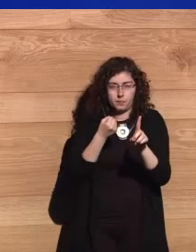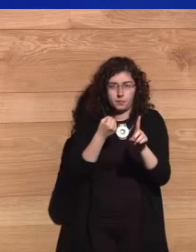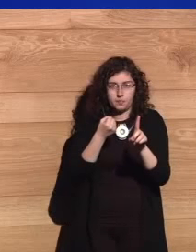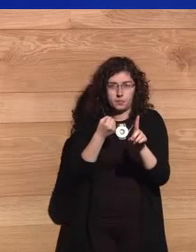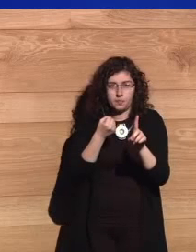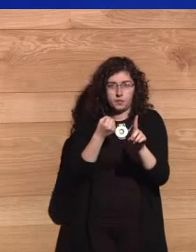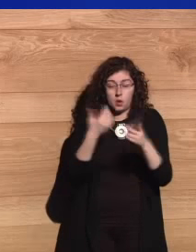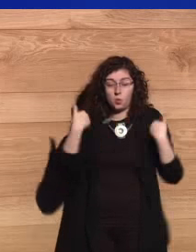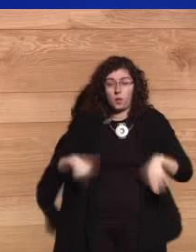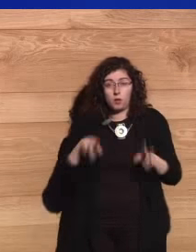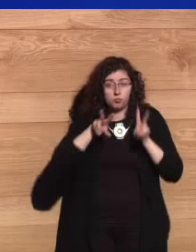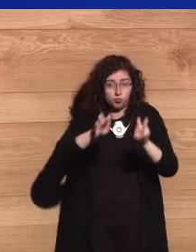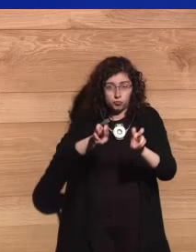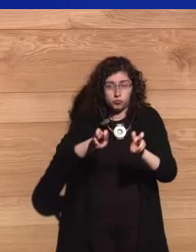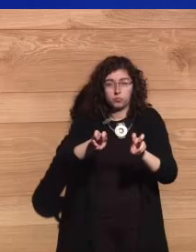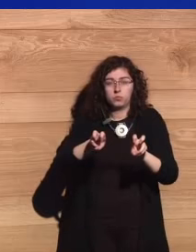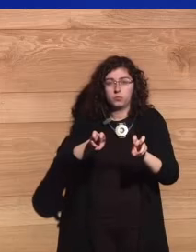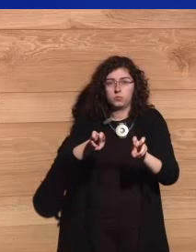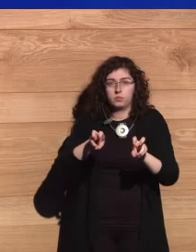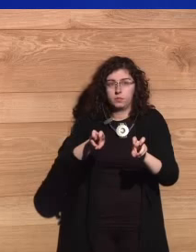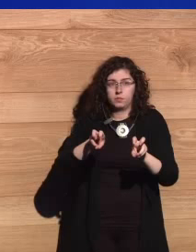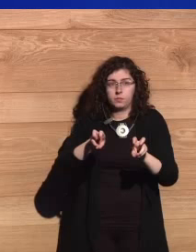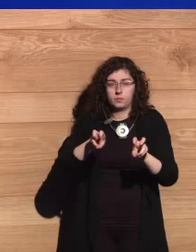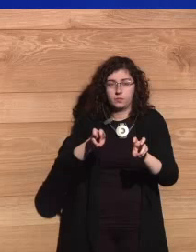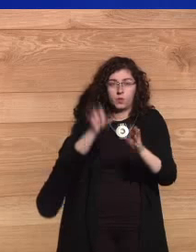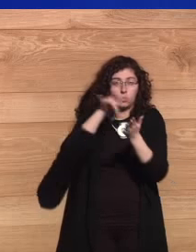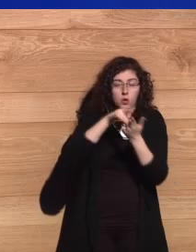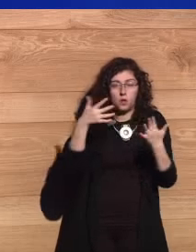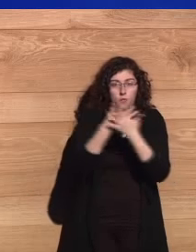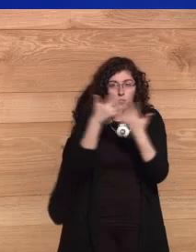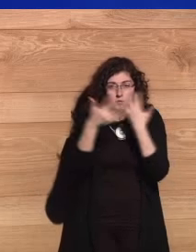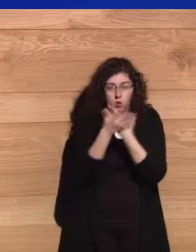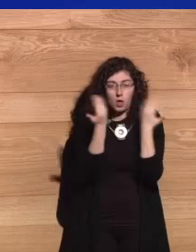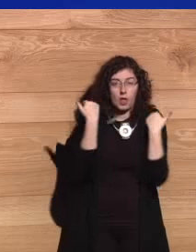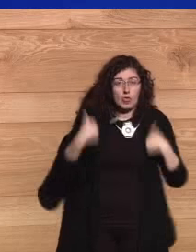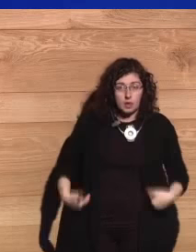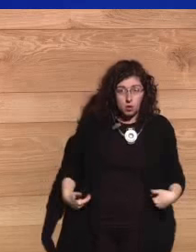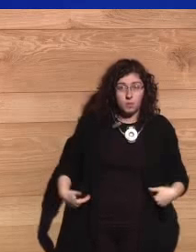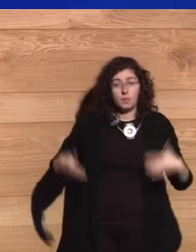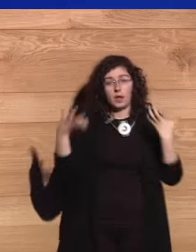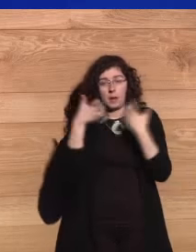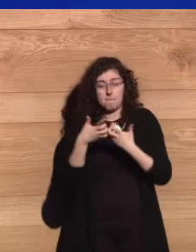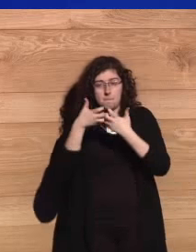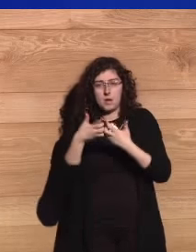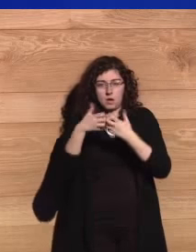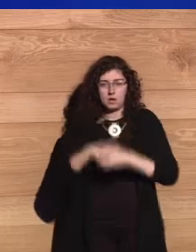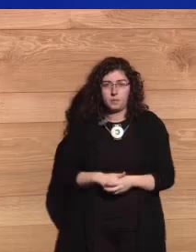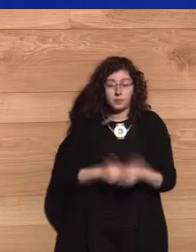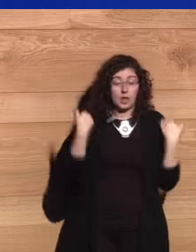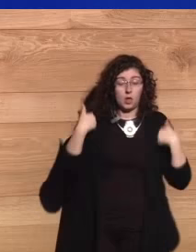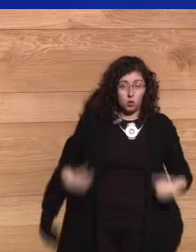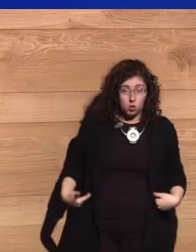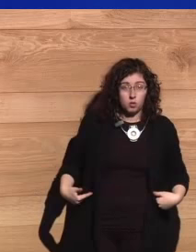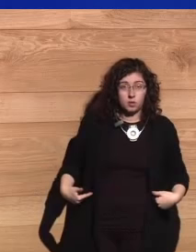nueva humanidad, que sería una fusión del hombre y de la máquina, del